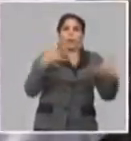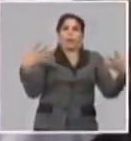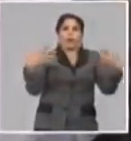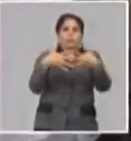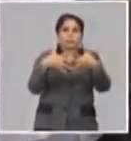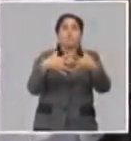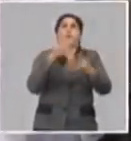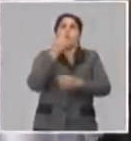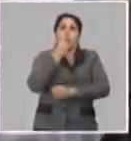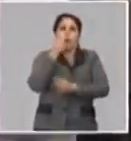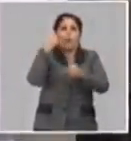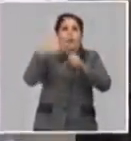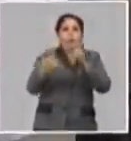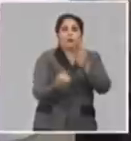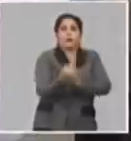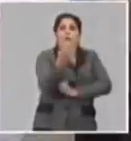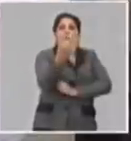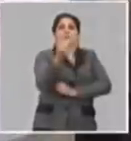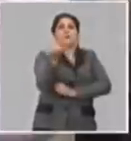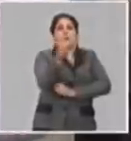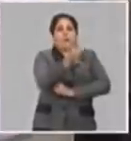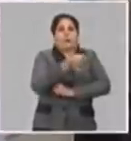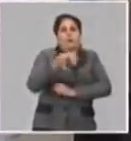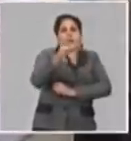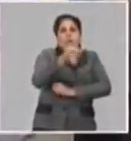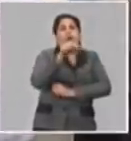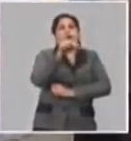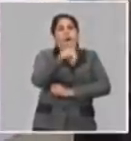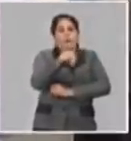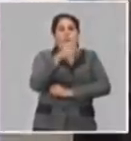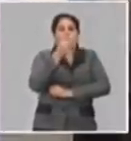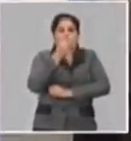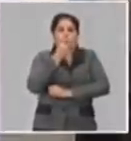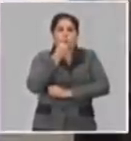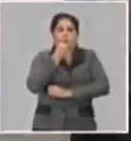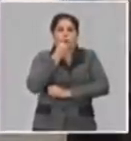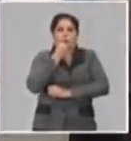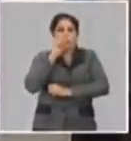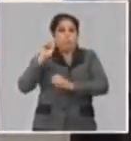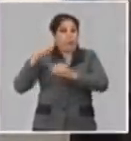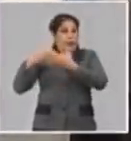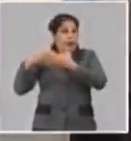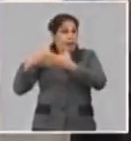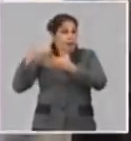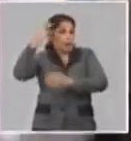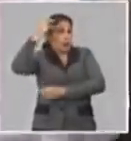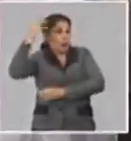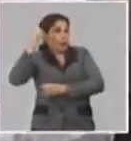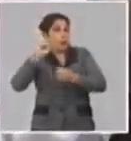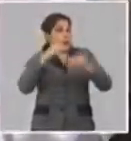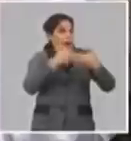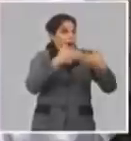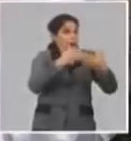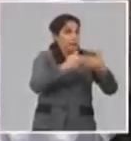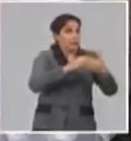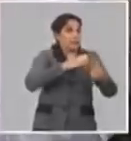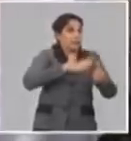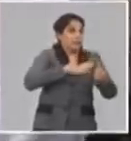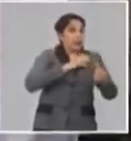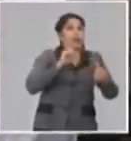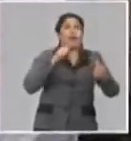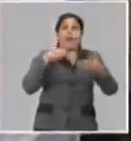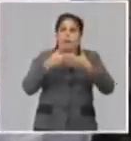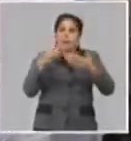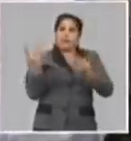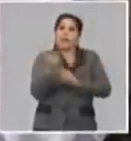una formulación, vamos a decir, superior al concepto de la micro, pequeña y mediana empresa solo en el sector privado. Su identificación, más que por la forma